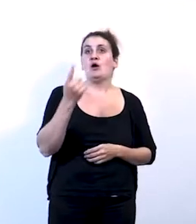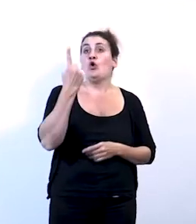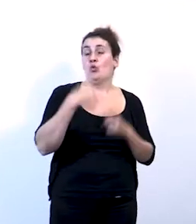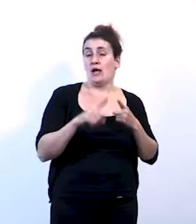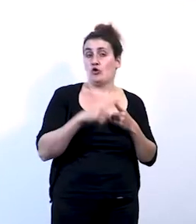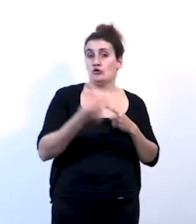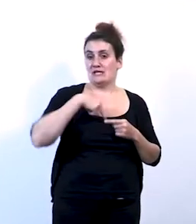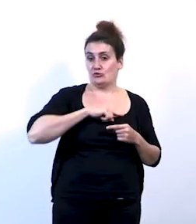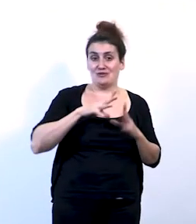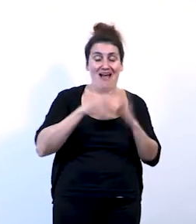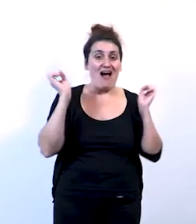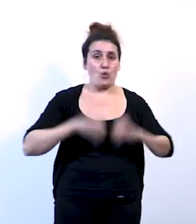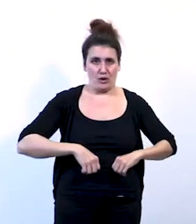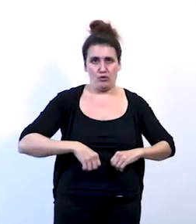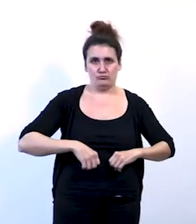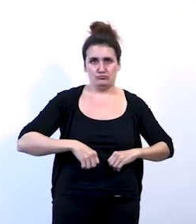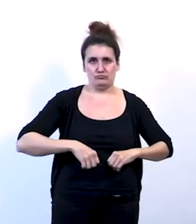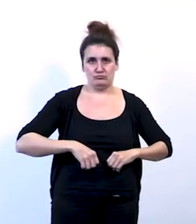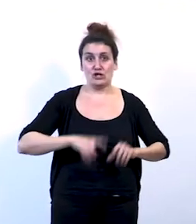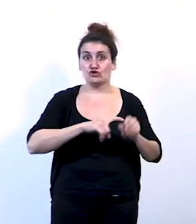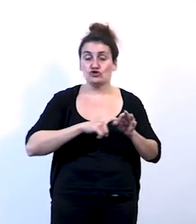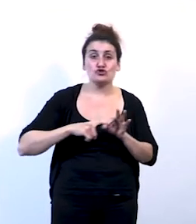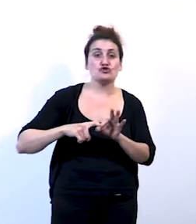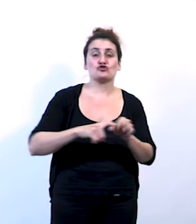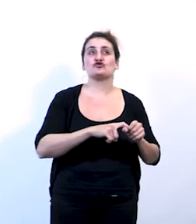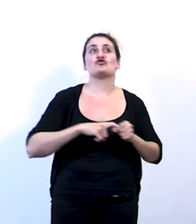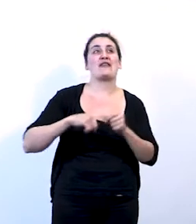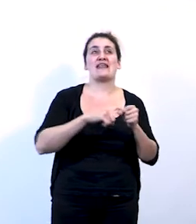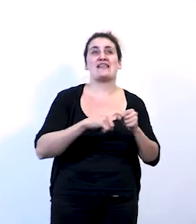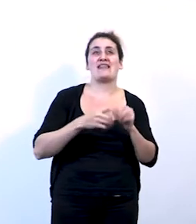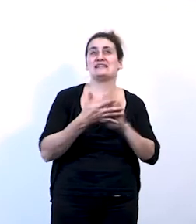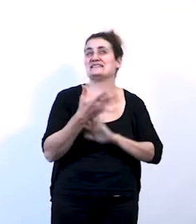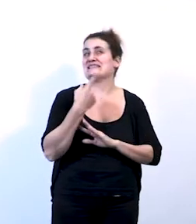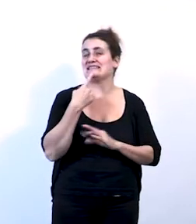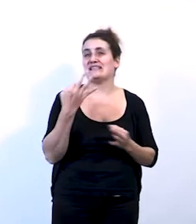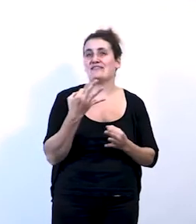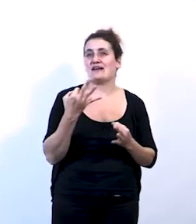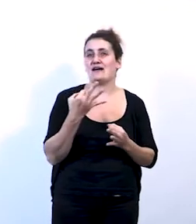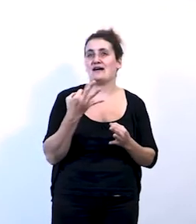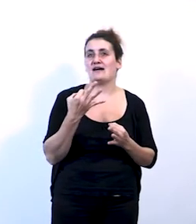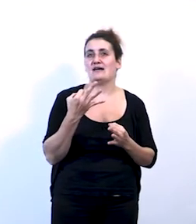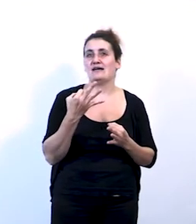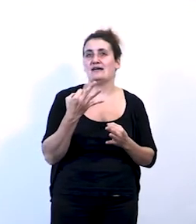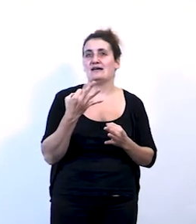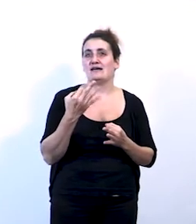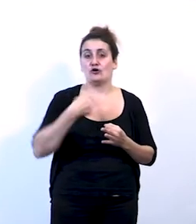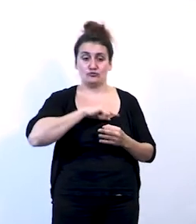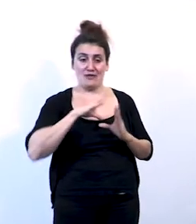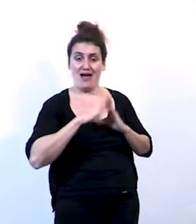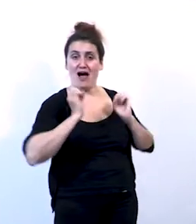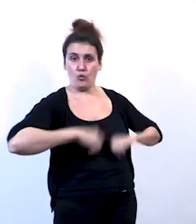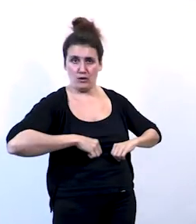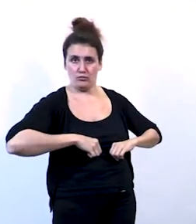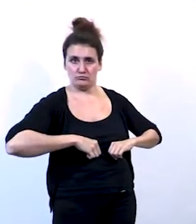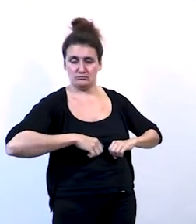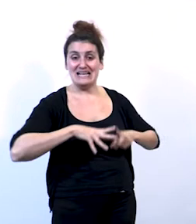nos pongamos de acuerdo de la solidaridad, quiere decir que nos ponemos de acuerdo de que la